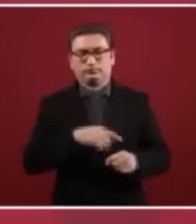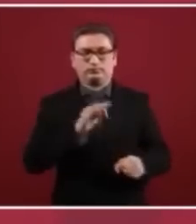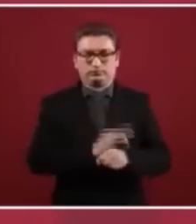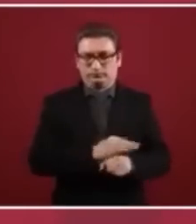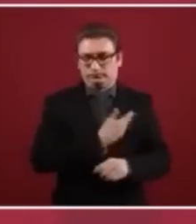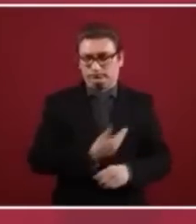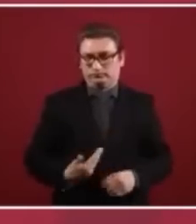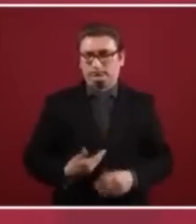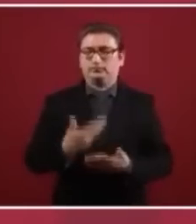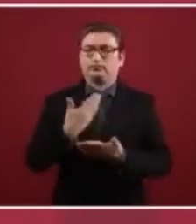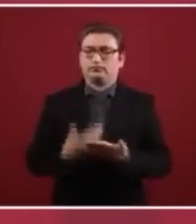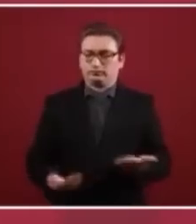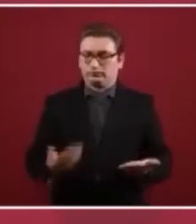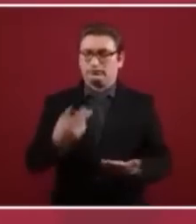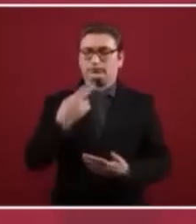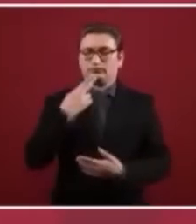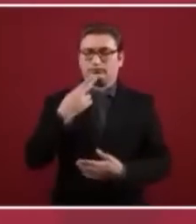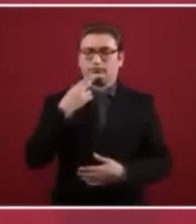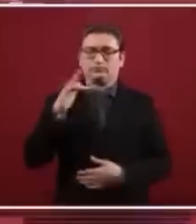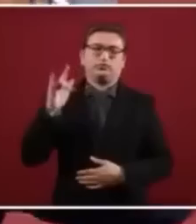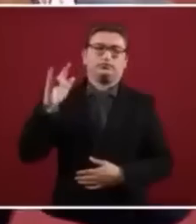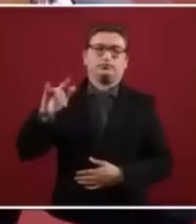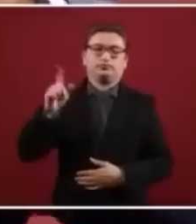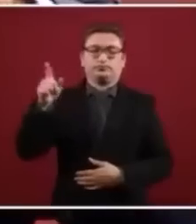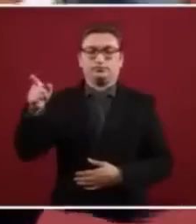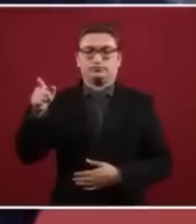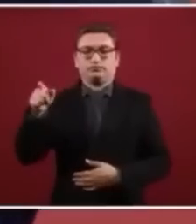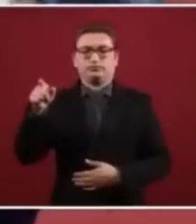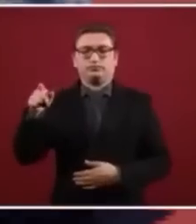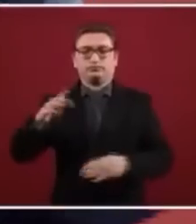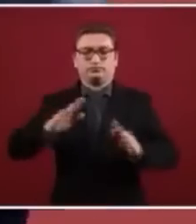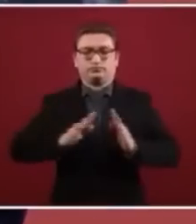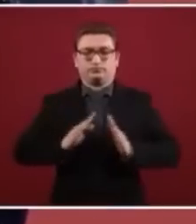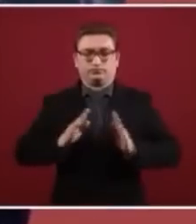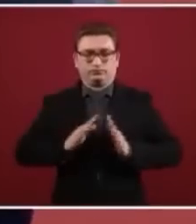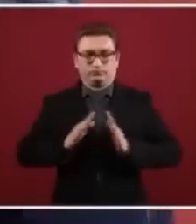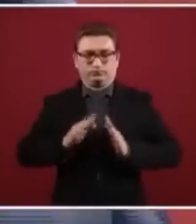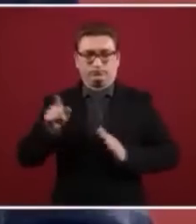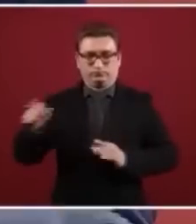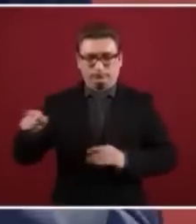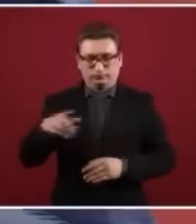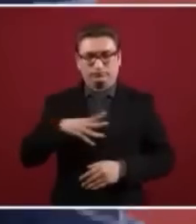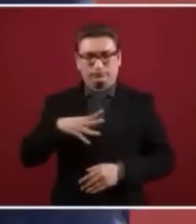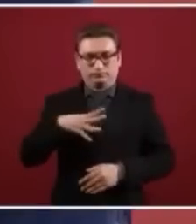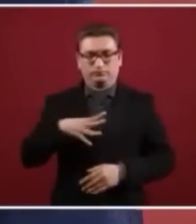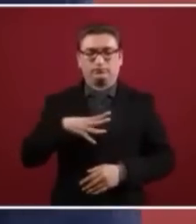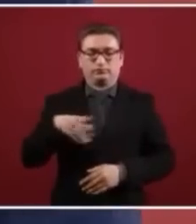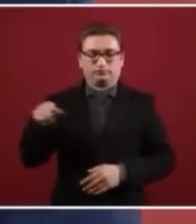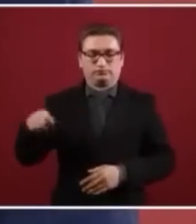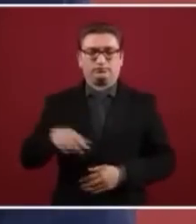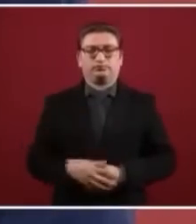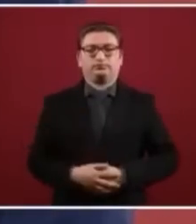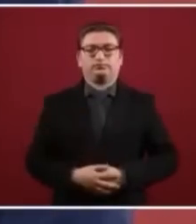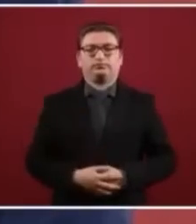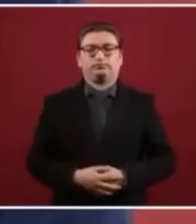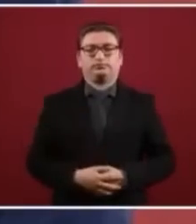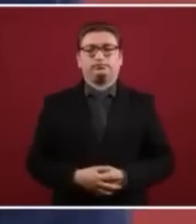ahora lo tiene la Secretaría de la Defensa.